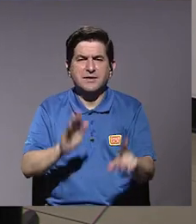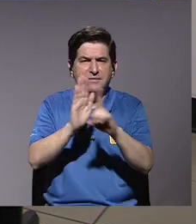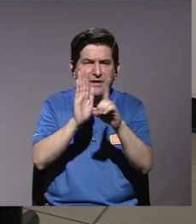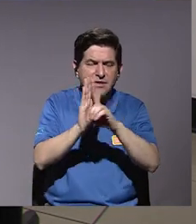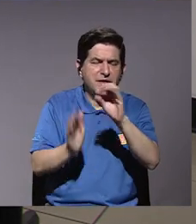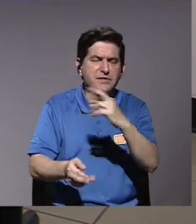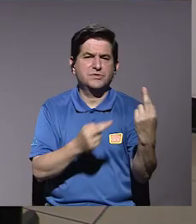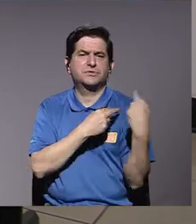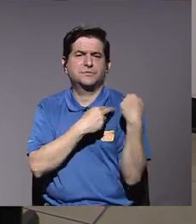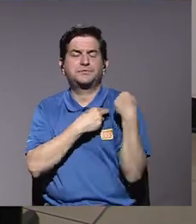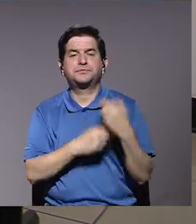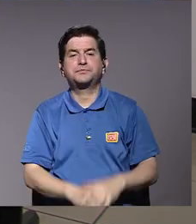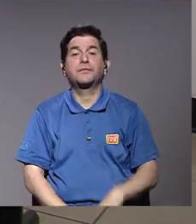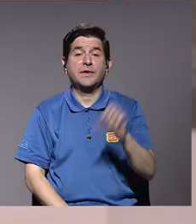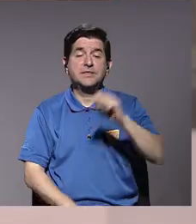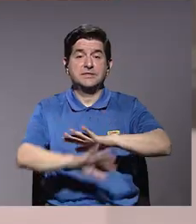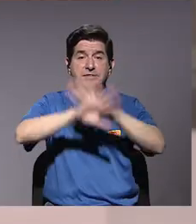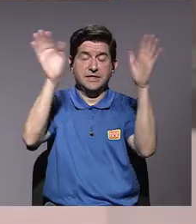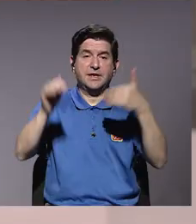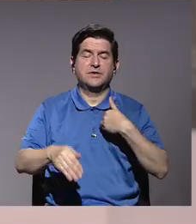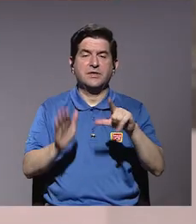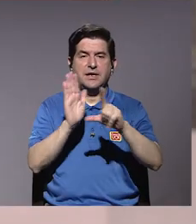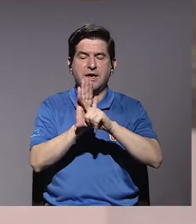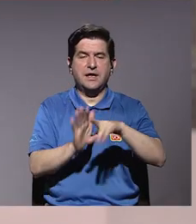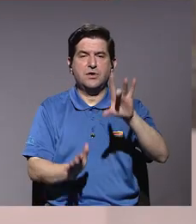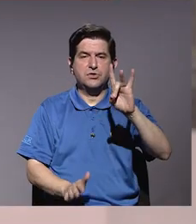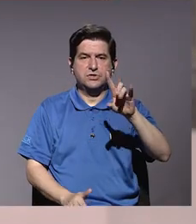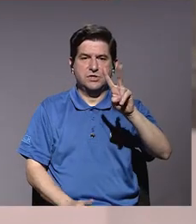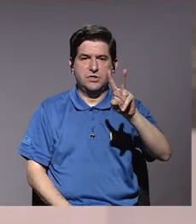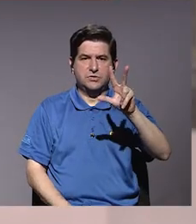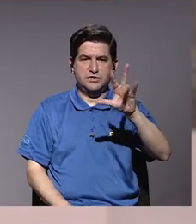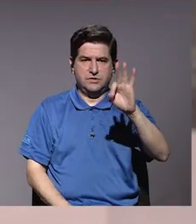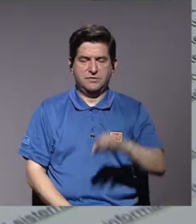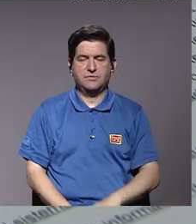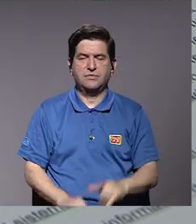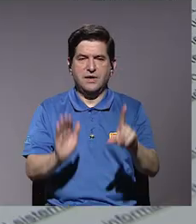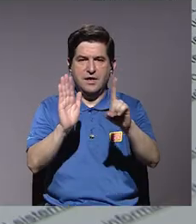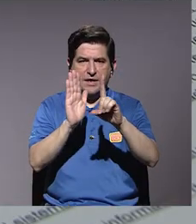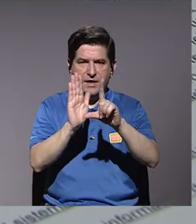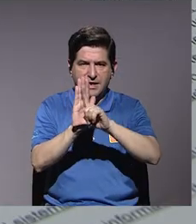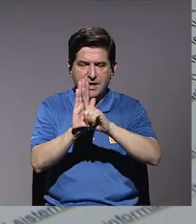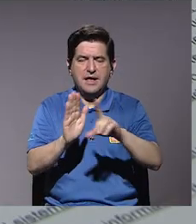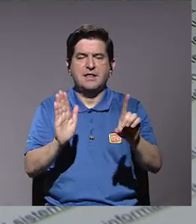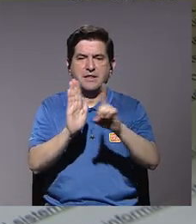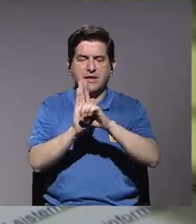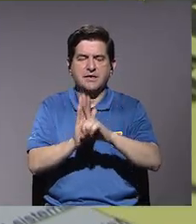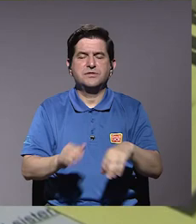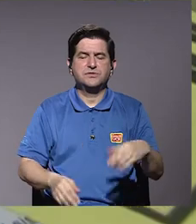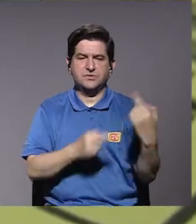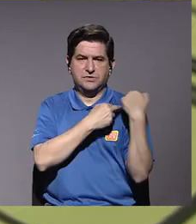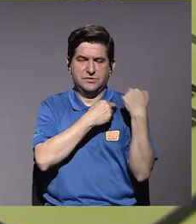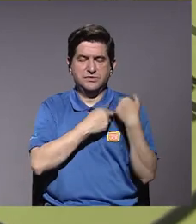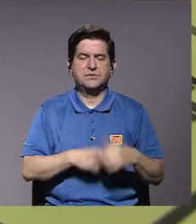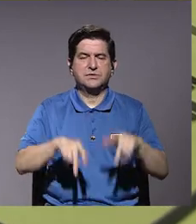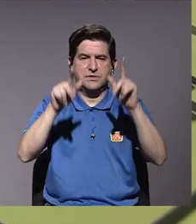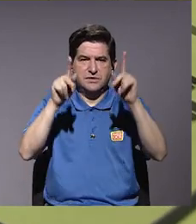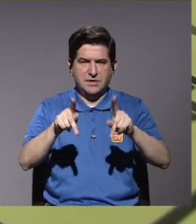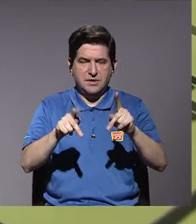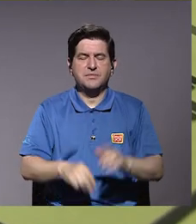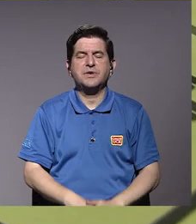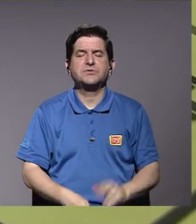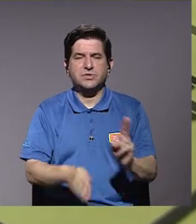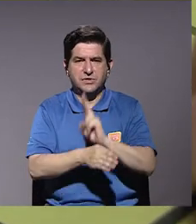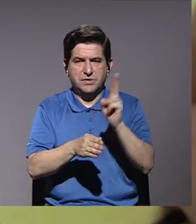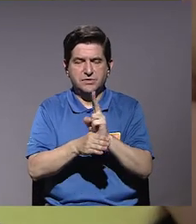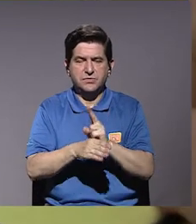de los derechos y también de los deberes. Sí, claro. Tenemos la Ley 8239, que es la Ley de Derechos y Deberes de las Personas Usuarias de los Servicios de